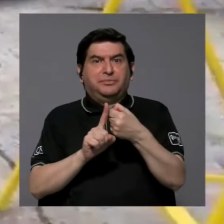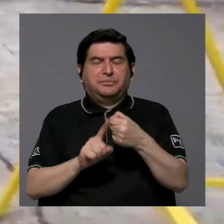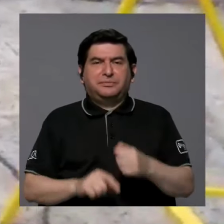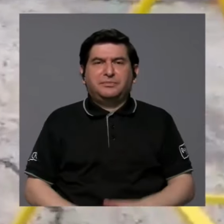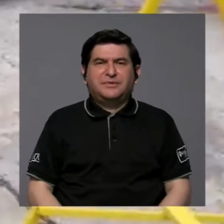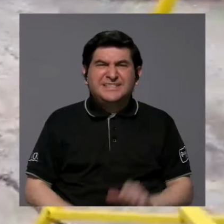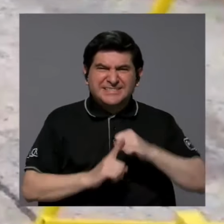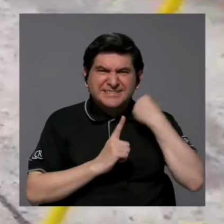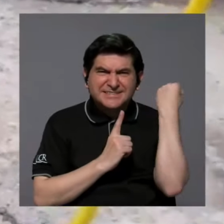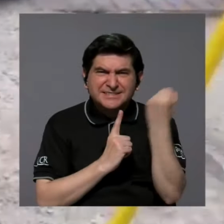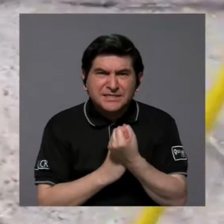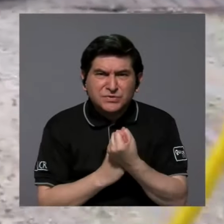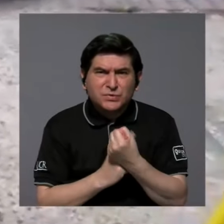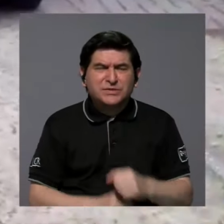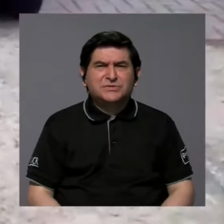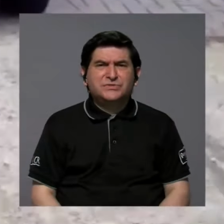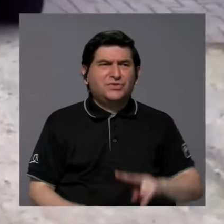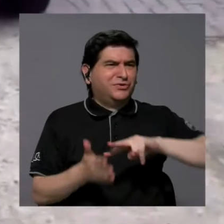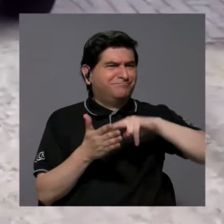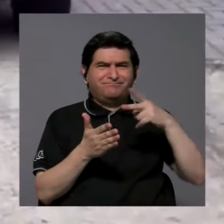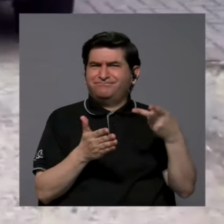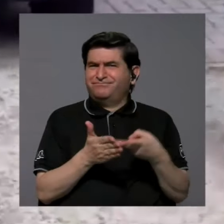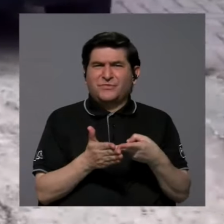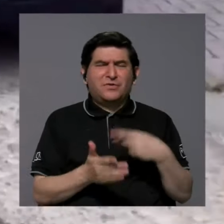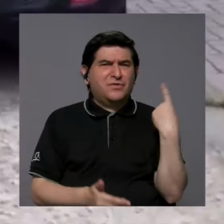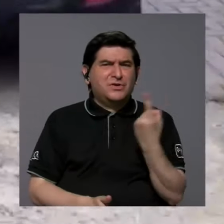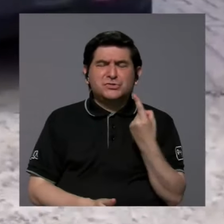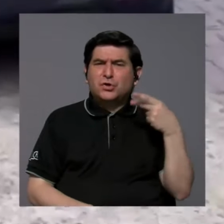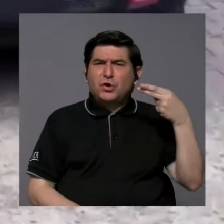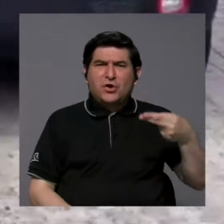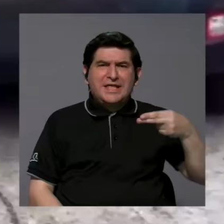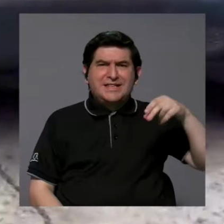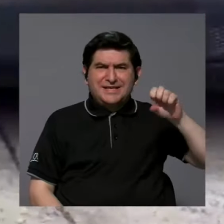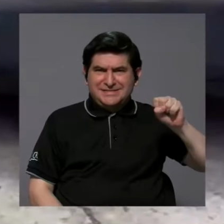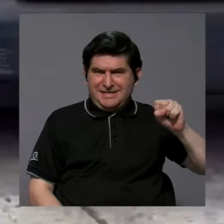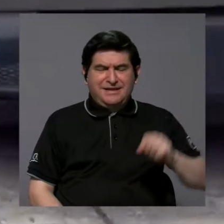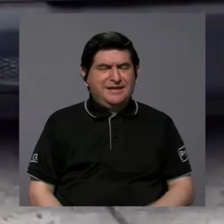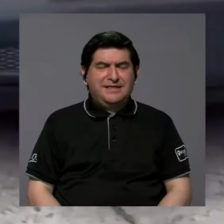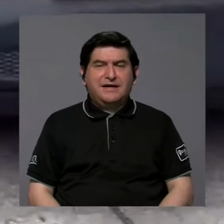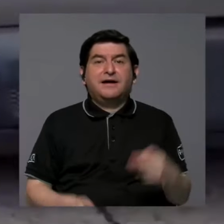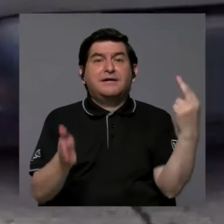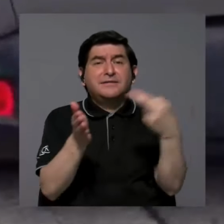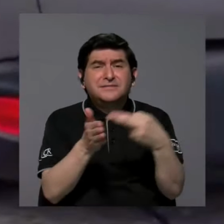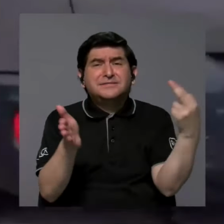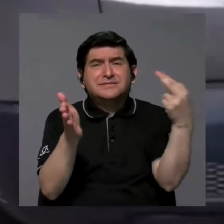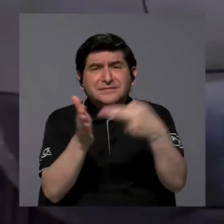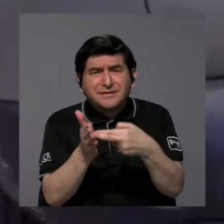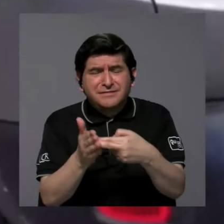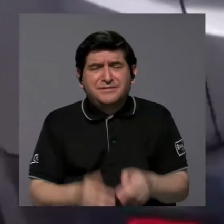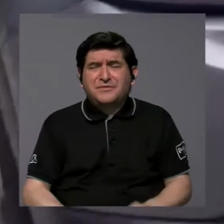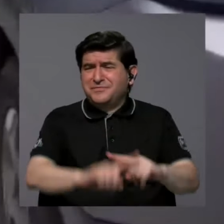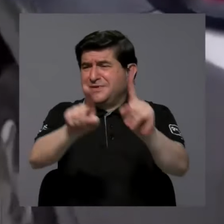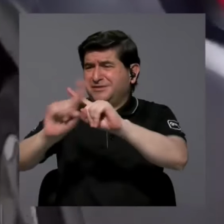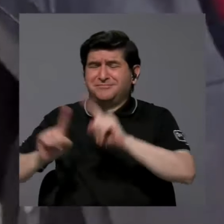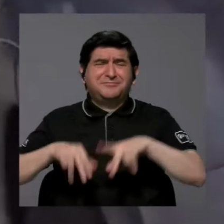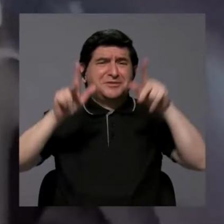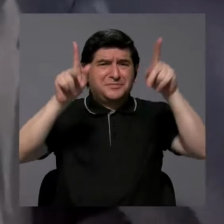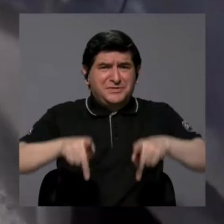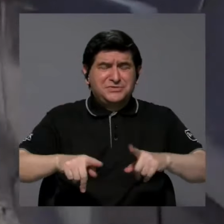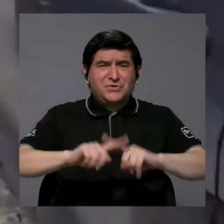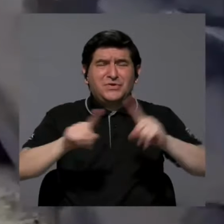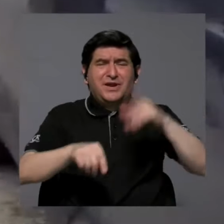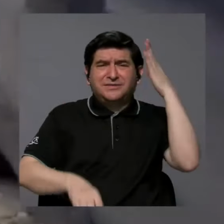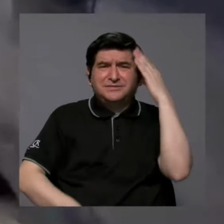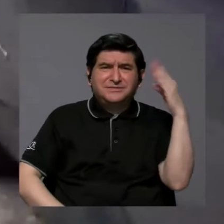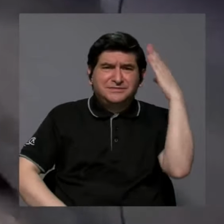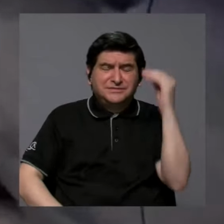Entonces, esta situación, ¿verdad?, no es la de doña Hilda únicamente. Desgraciadamente se repiten muchísimas personas, en